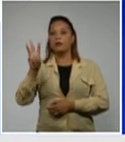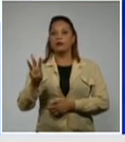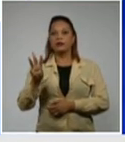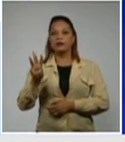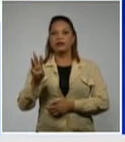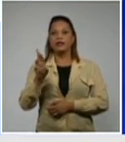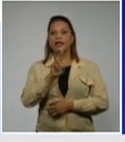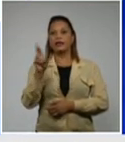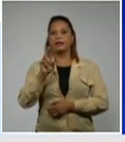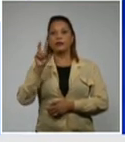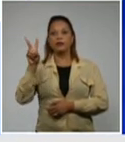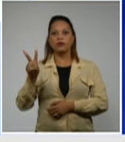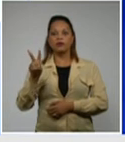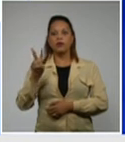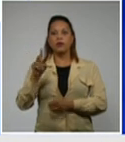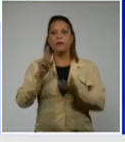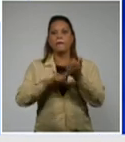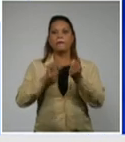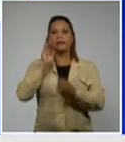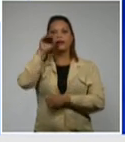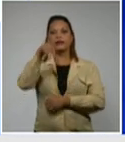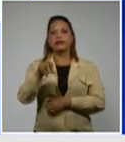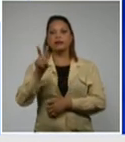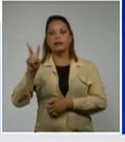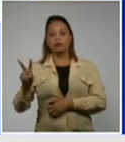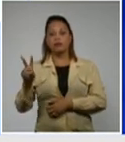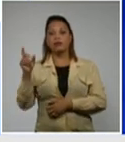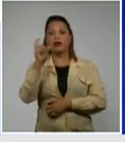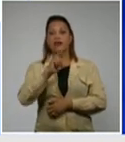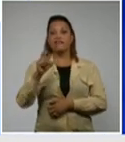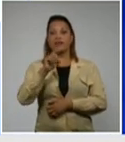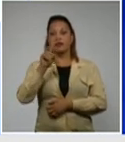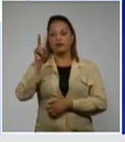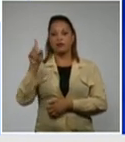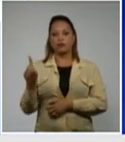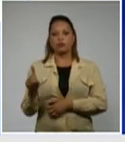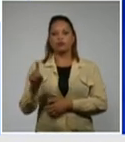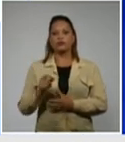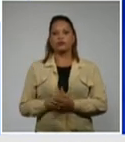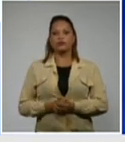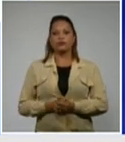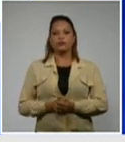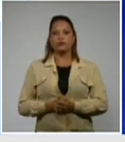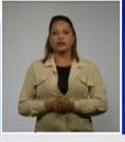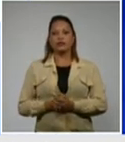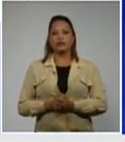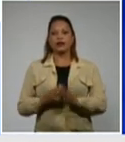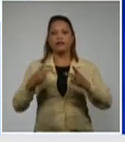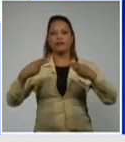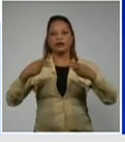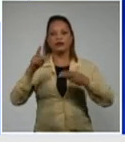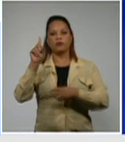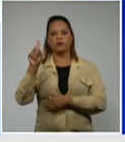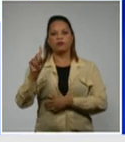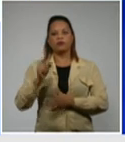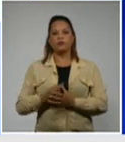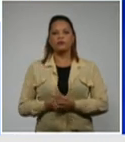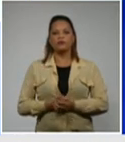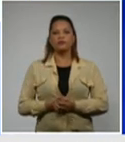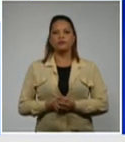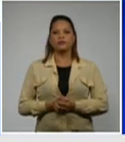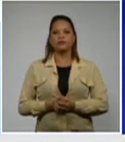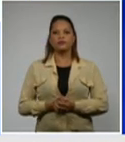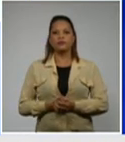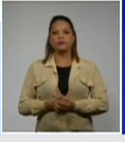cada uno de estos municipios, y el municipio de Caibarien con un caso autóctono. Santi Espíritu